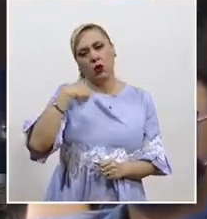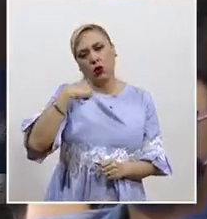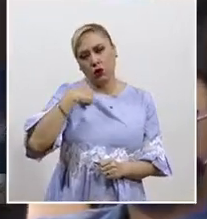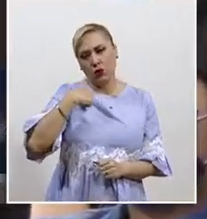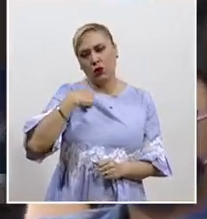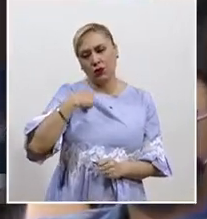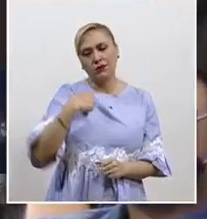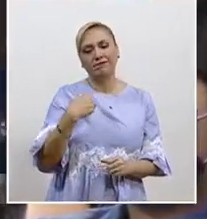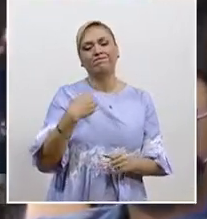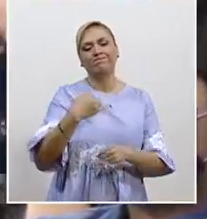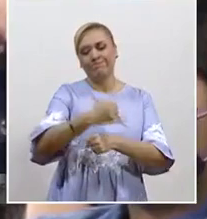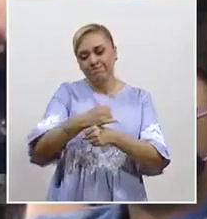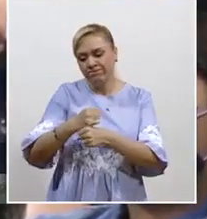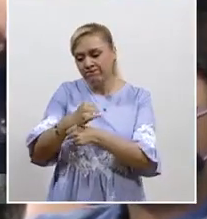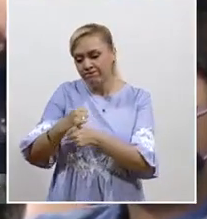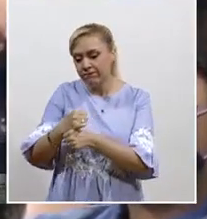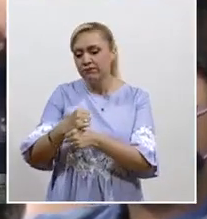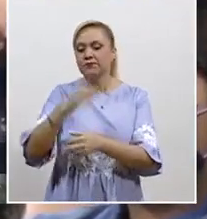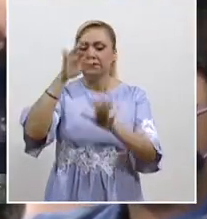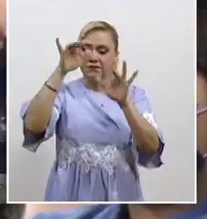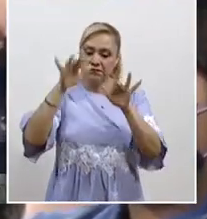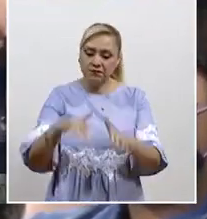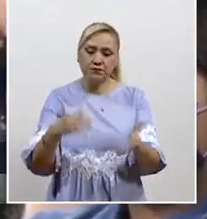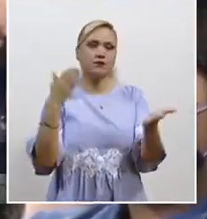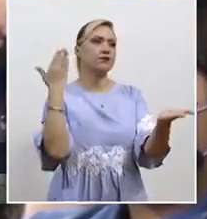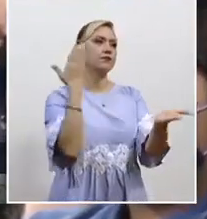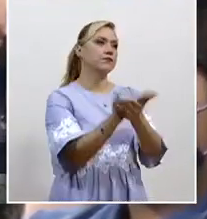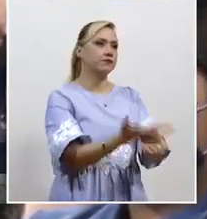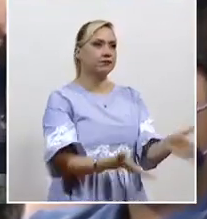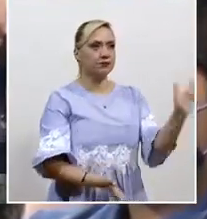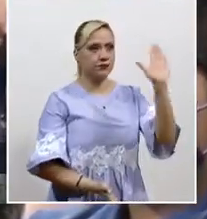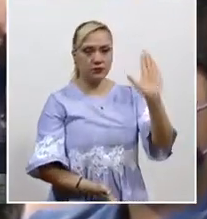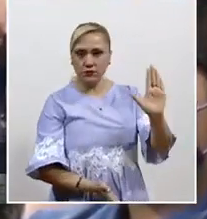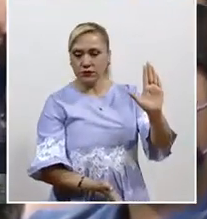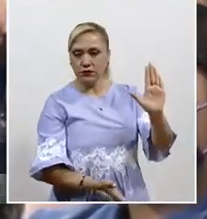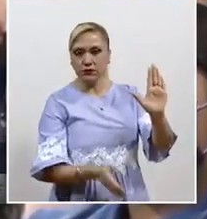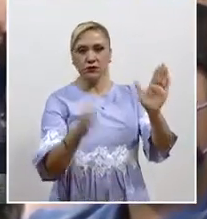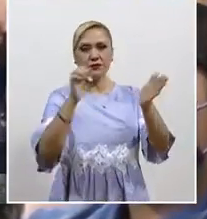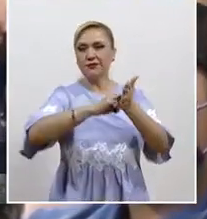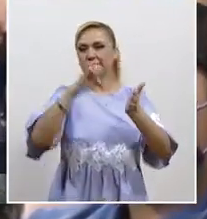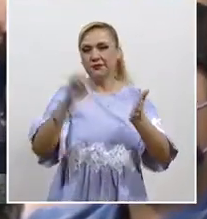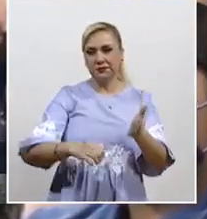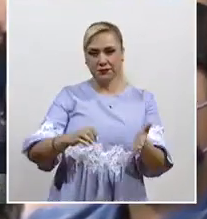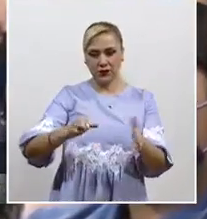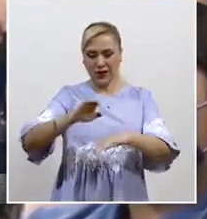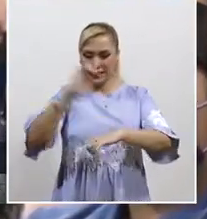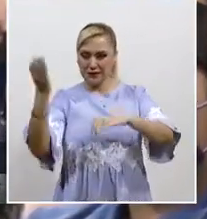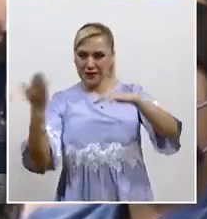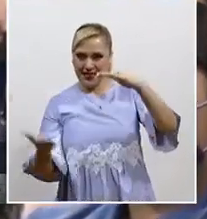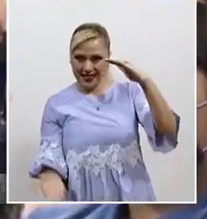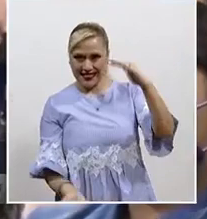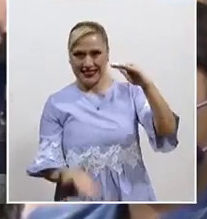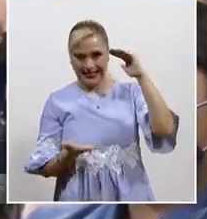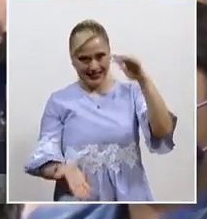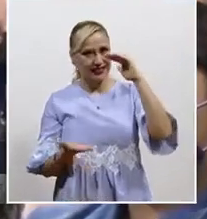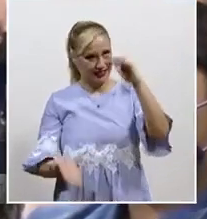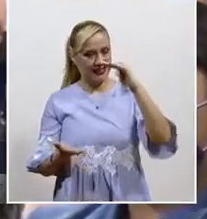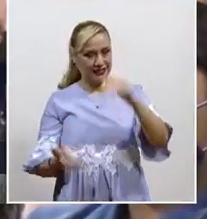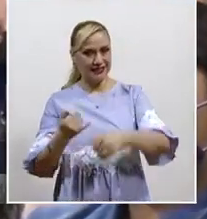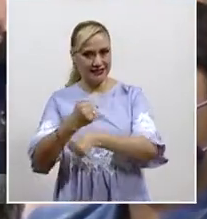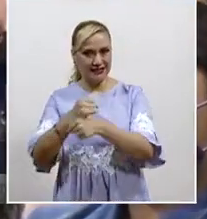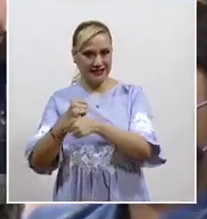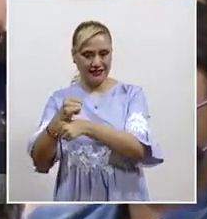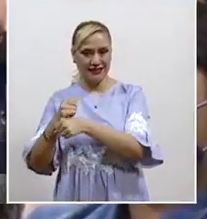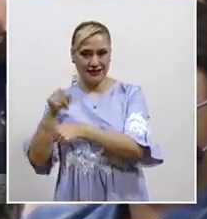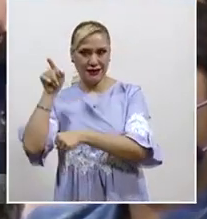hecho en una investigación que por ejemplo en las tarjetas o en las carpetas de investigación o en la papelería de las